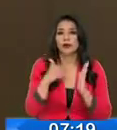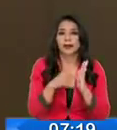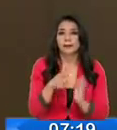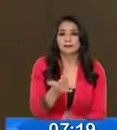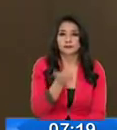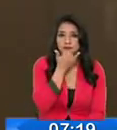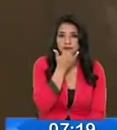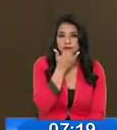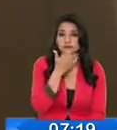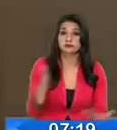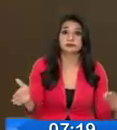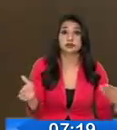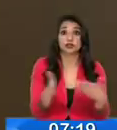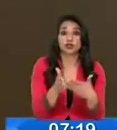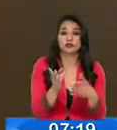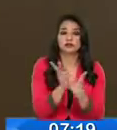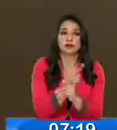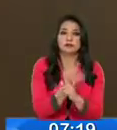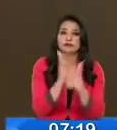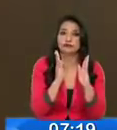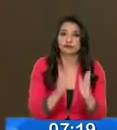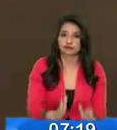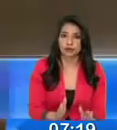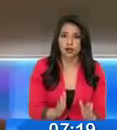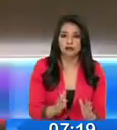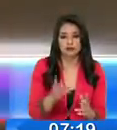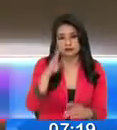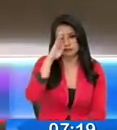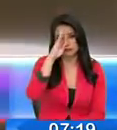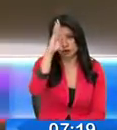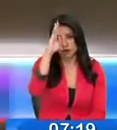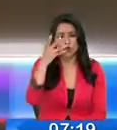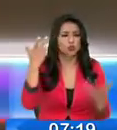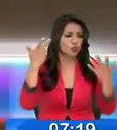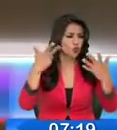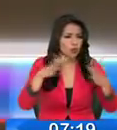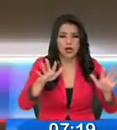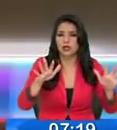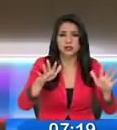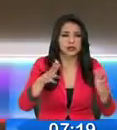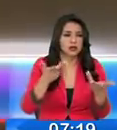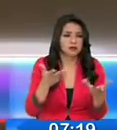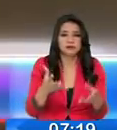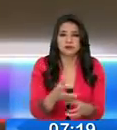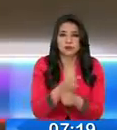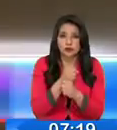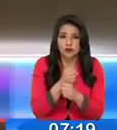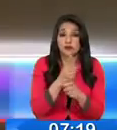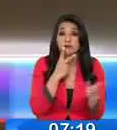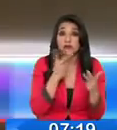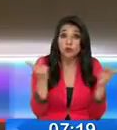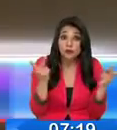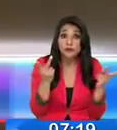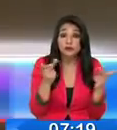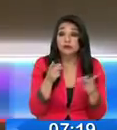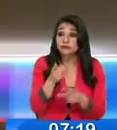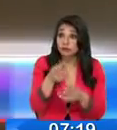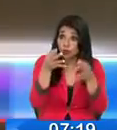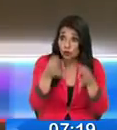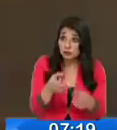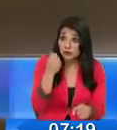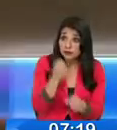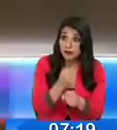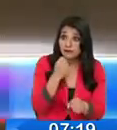en contra de un servidor policial o cualquier servidor de seguridad ciudadana y orden público que se encuentre cumpliendo su